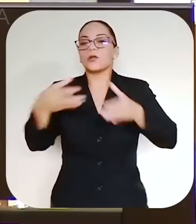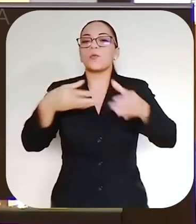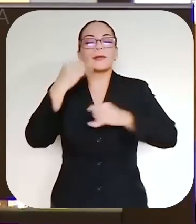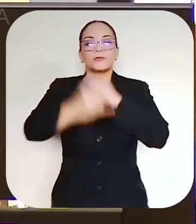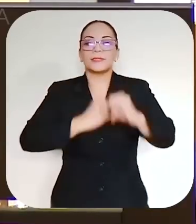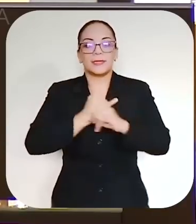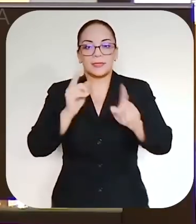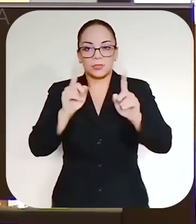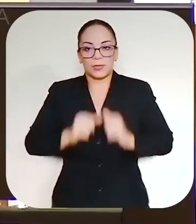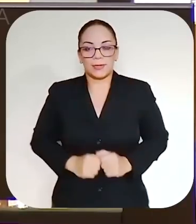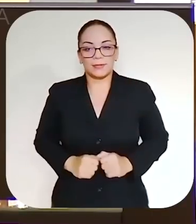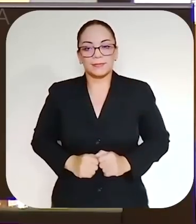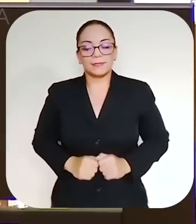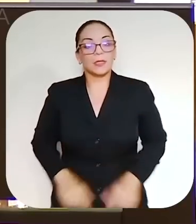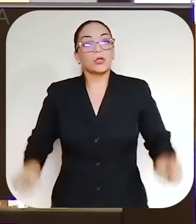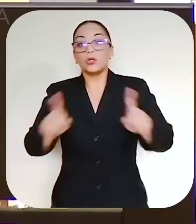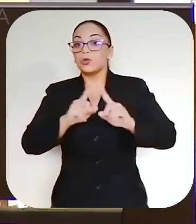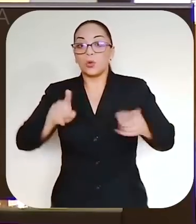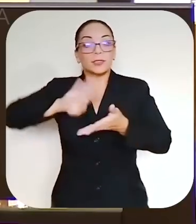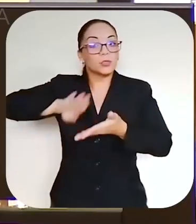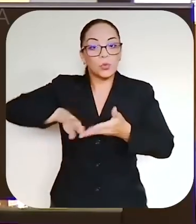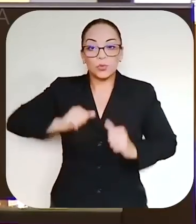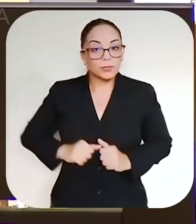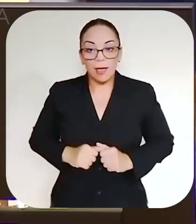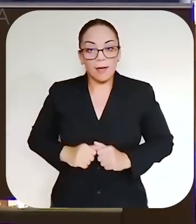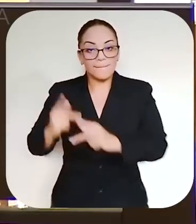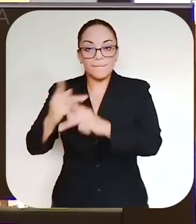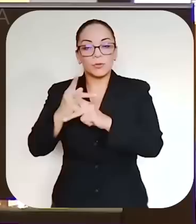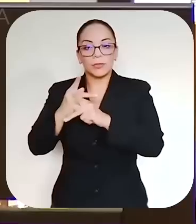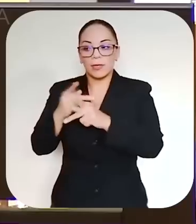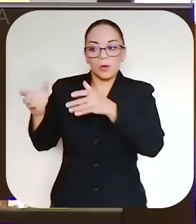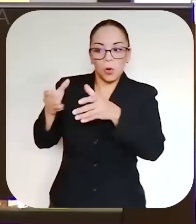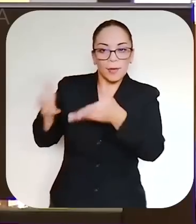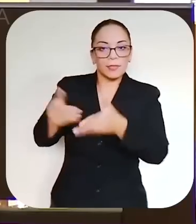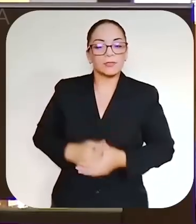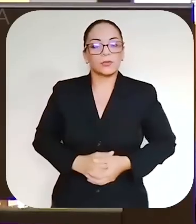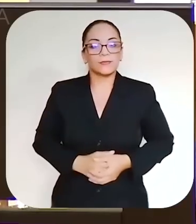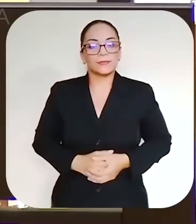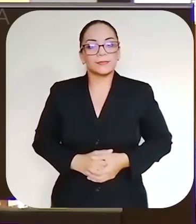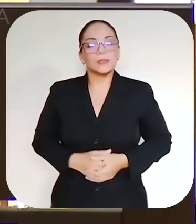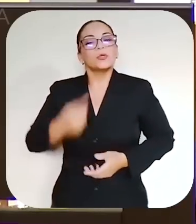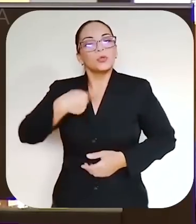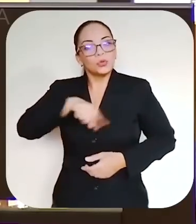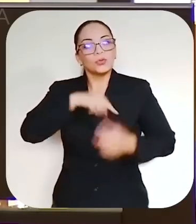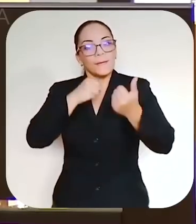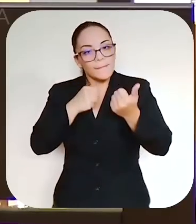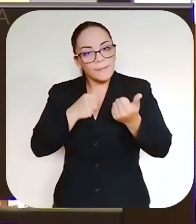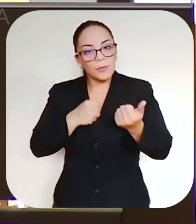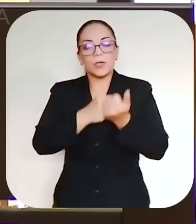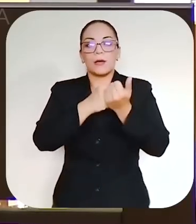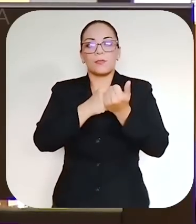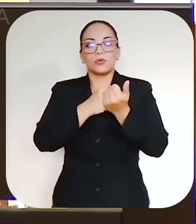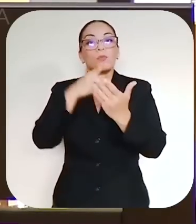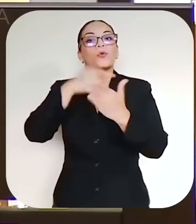barreras al comercio internacional no deben ser excusas para el proteccionismo comercial por eso